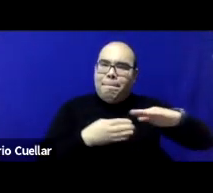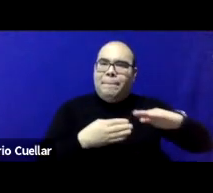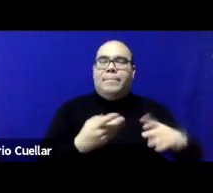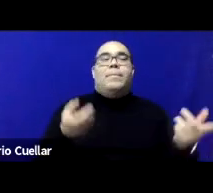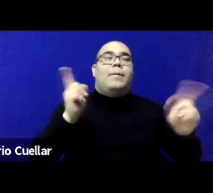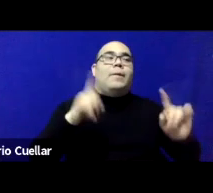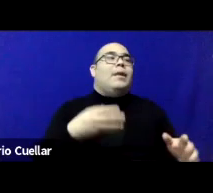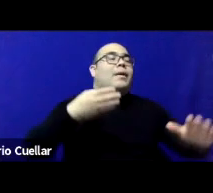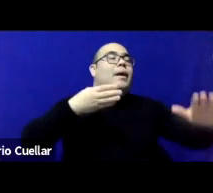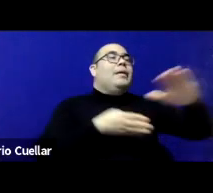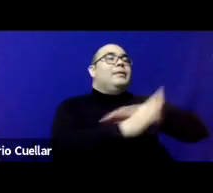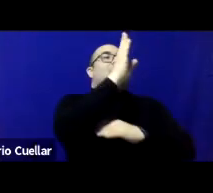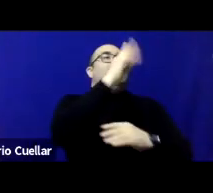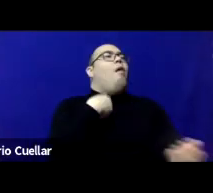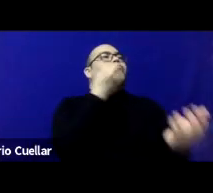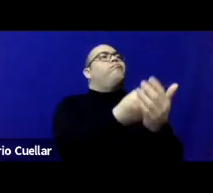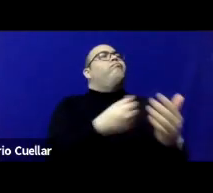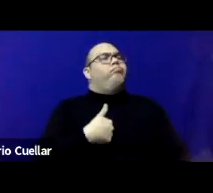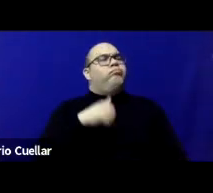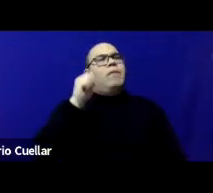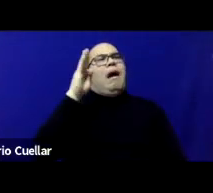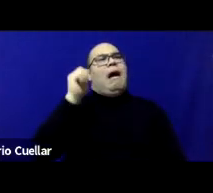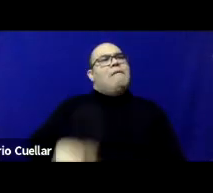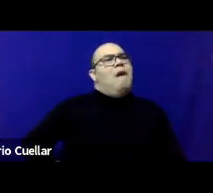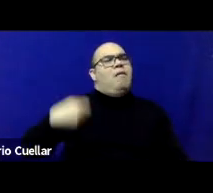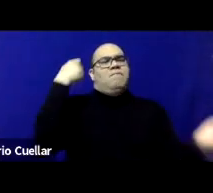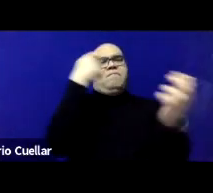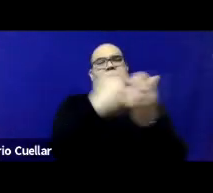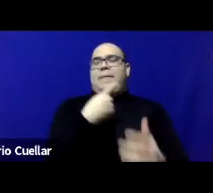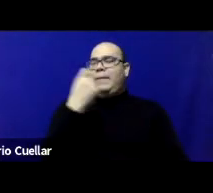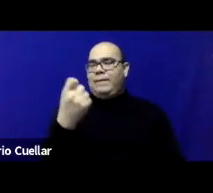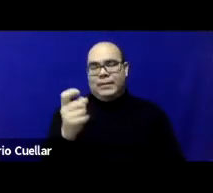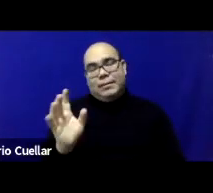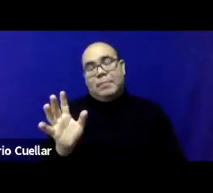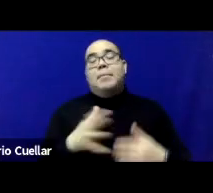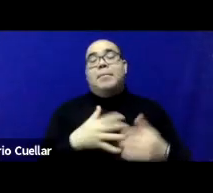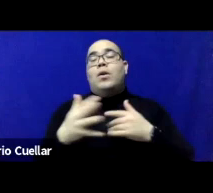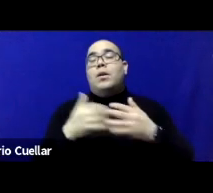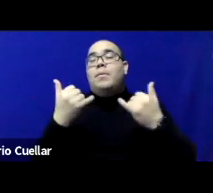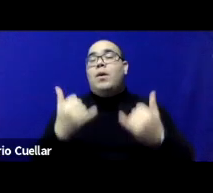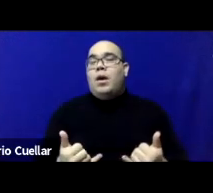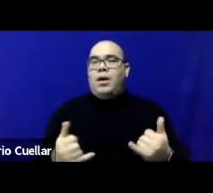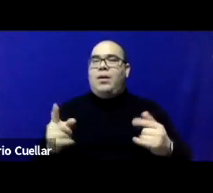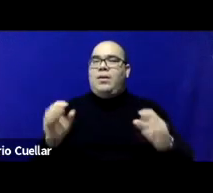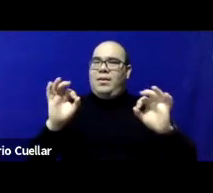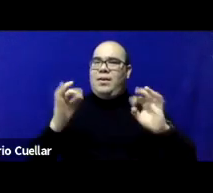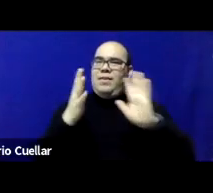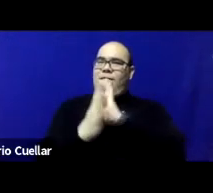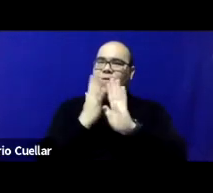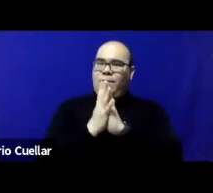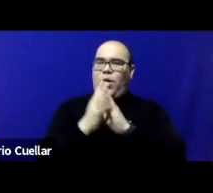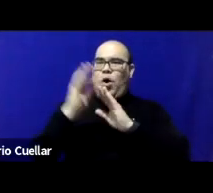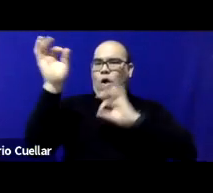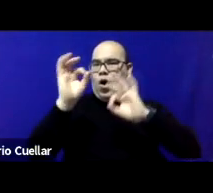económicamente hablando no es fácil, pero pues digamos que hemos ido creciendo también en obtener información, en organizarla, en pues